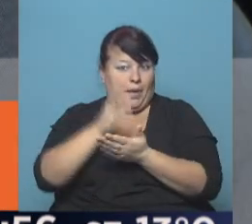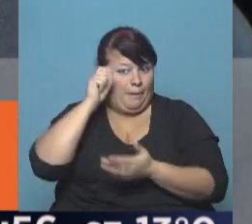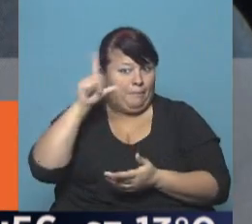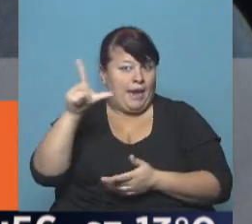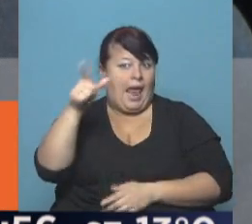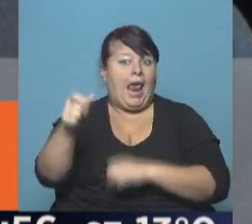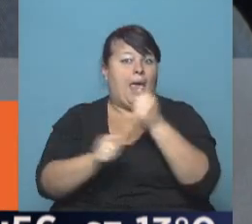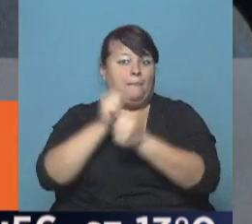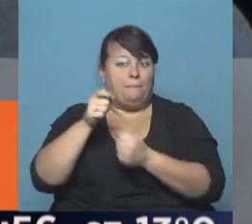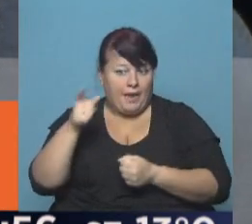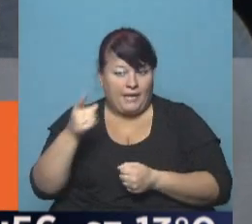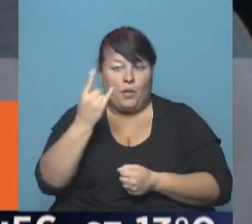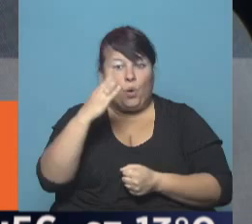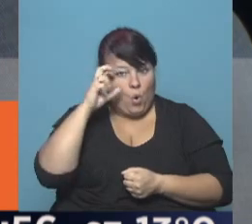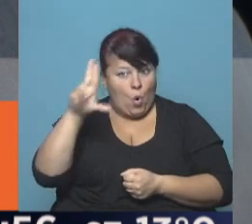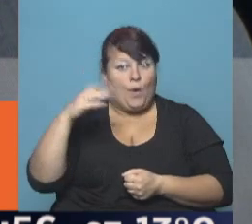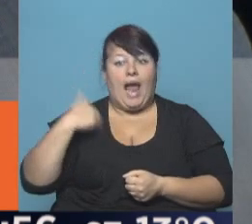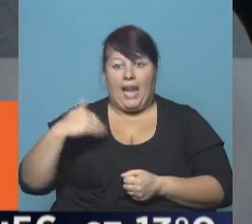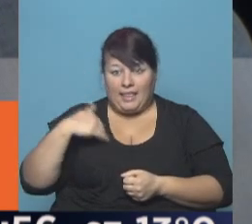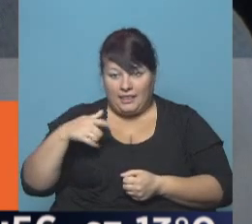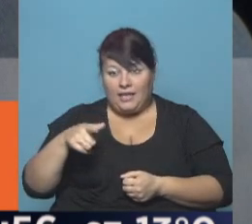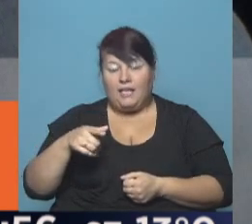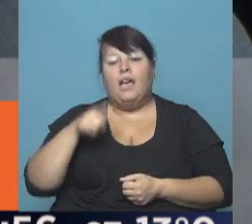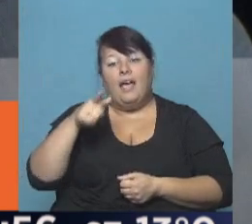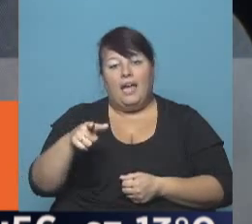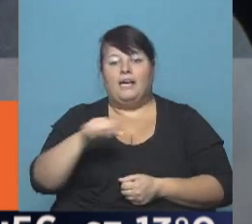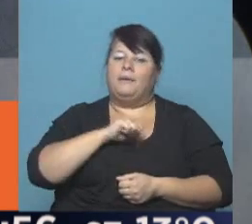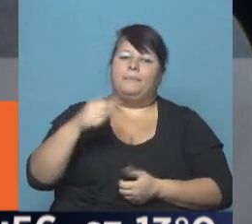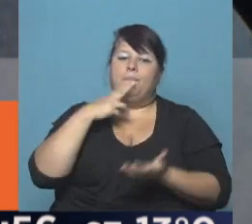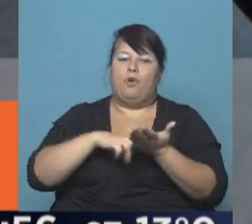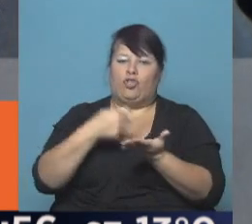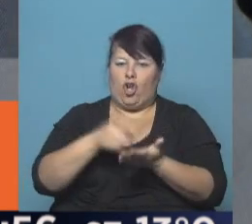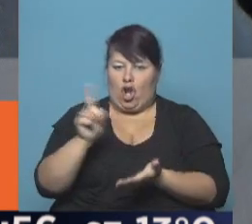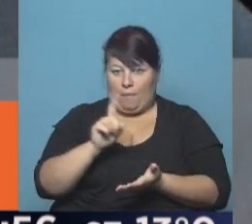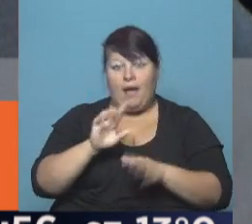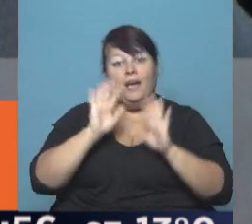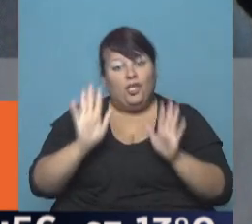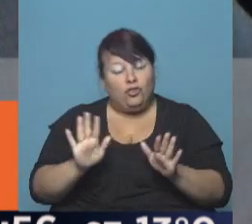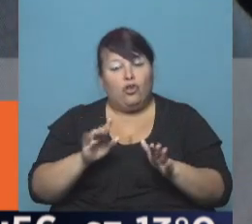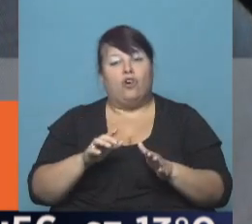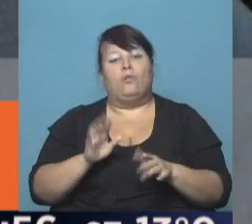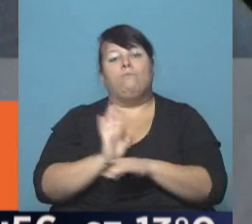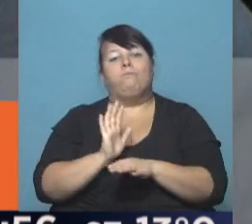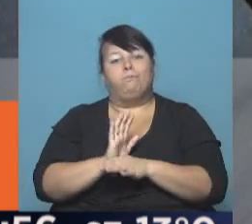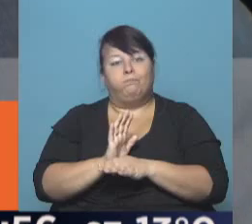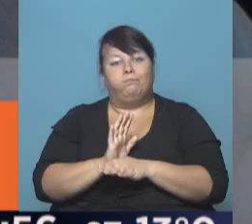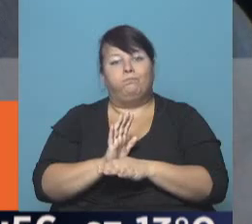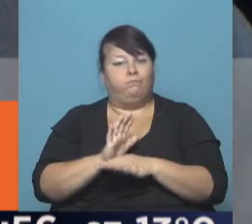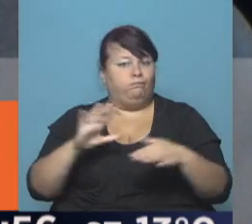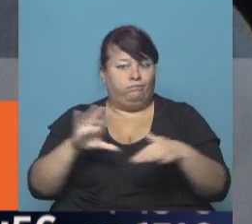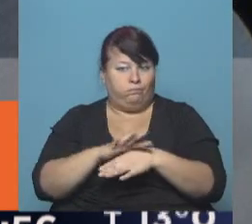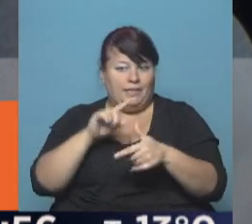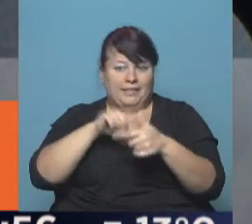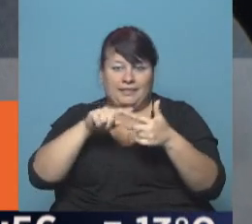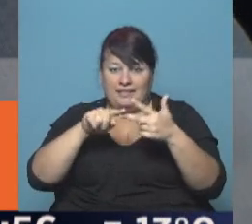de la empresa uber argentina que es la evasión tributaria así que están digamos consonantes